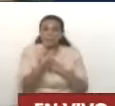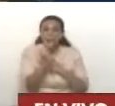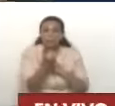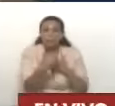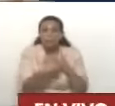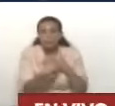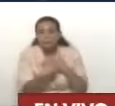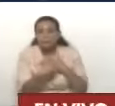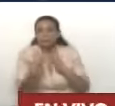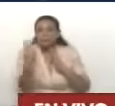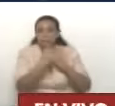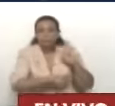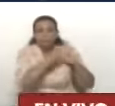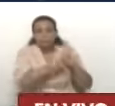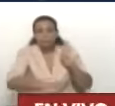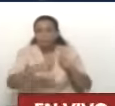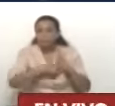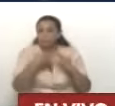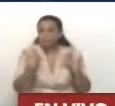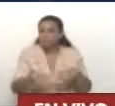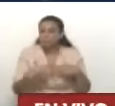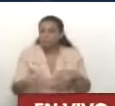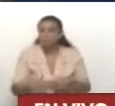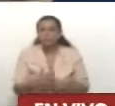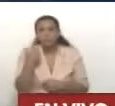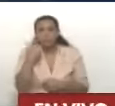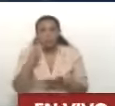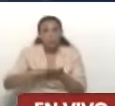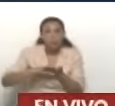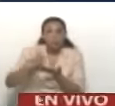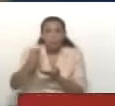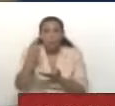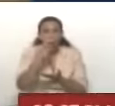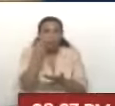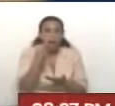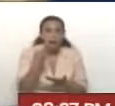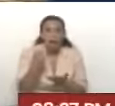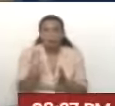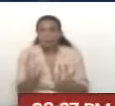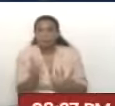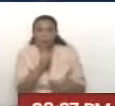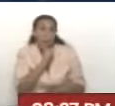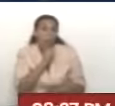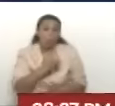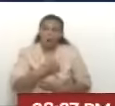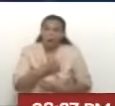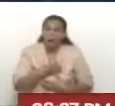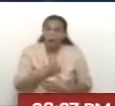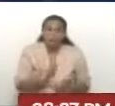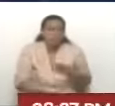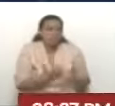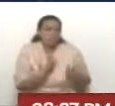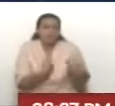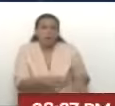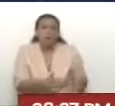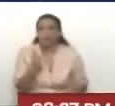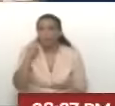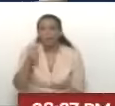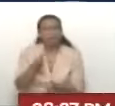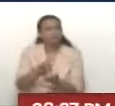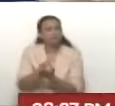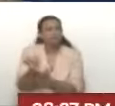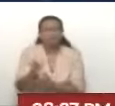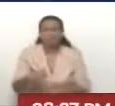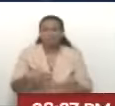en medio de sanciones, y que bueno, que tenemos que buscar soluciones a lo mejor donde los incapaces e indolentes se dan por vencidos. Usted no ha sido incapaz